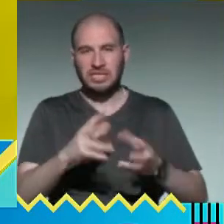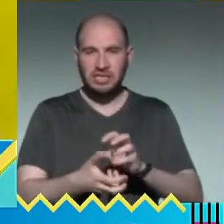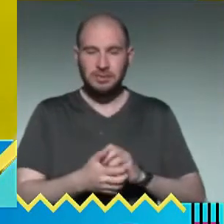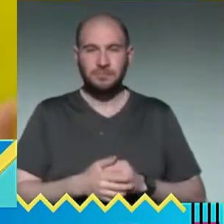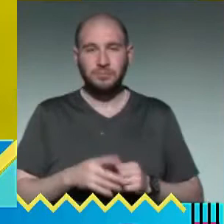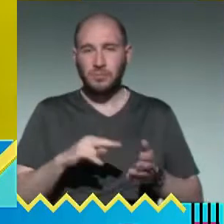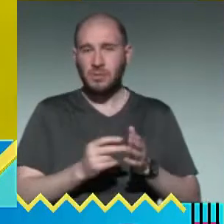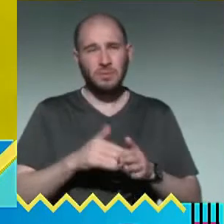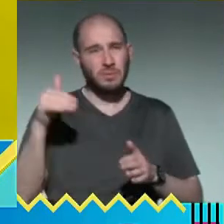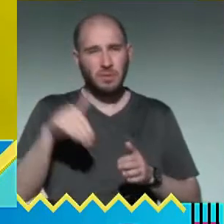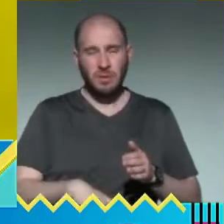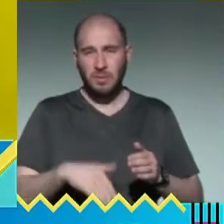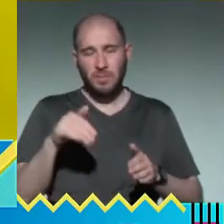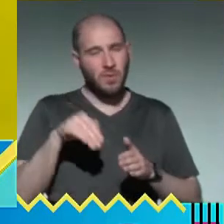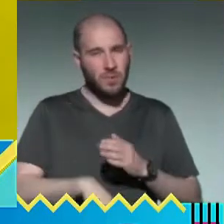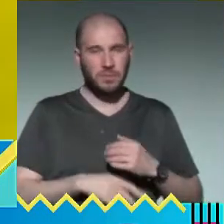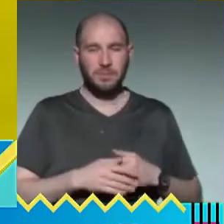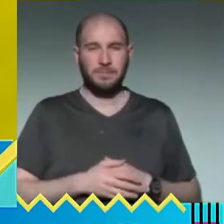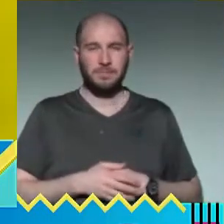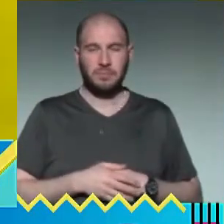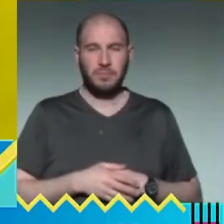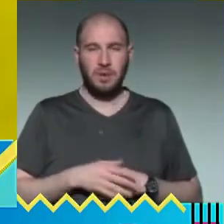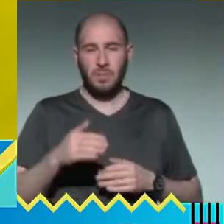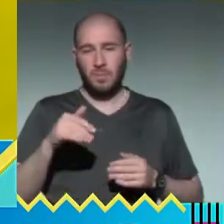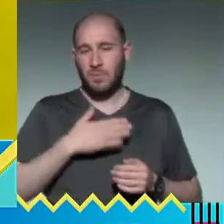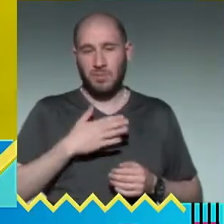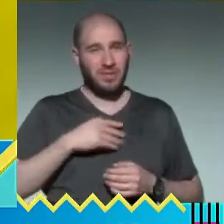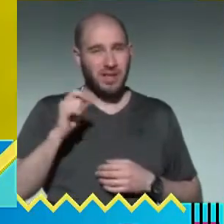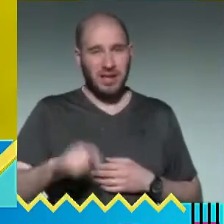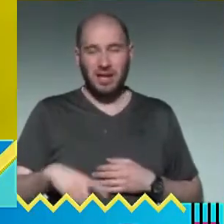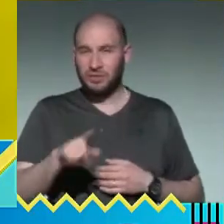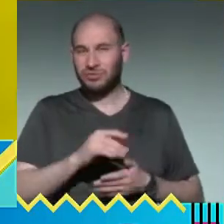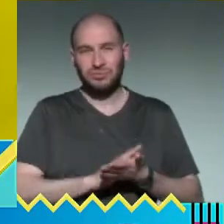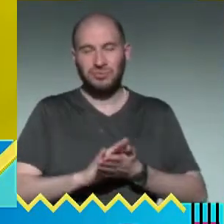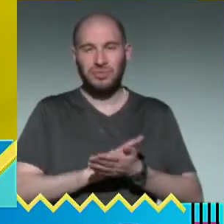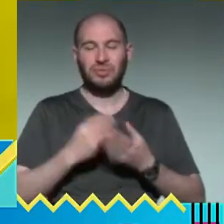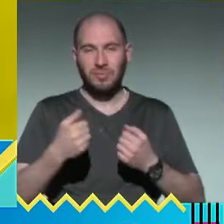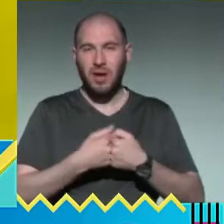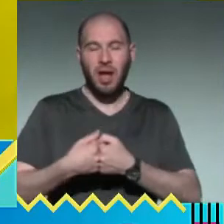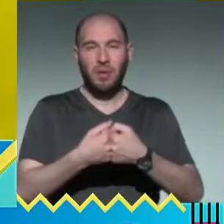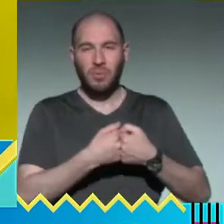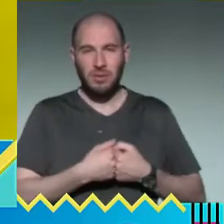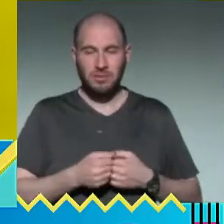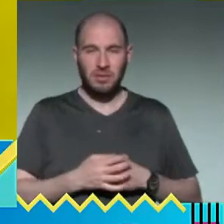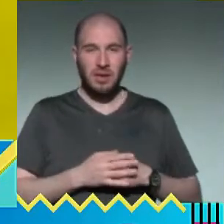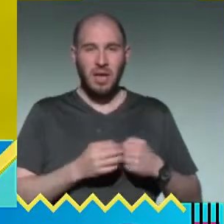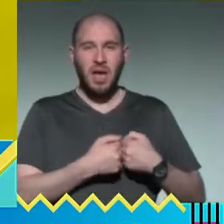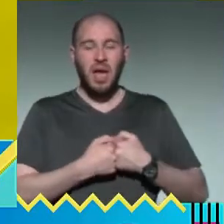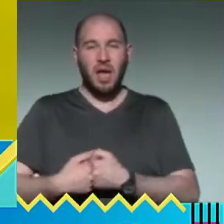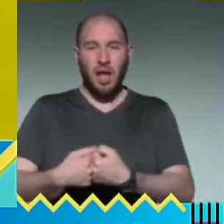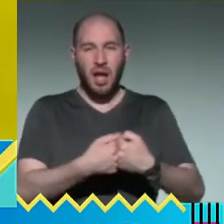Es un problema del fondo, no es un problema del fondo ese, es un problema nuestro que tenemos que resolver a través de consensos. Cuando los consensos